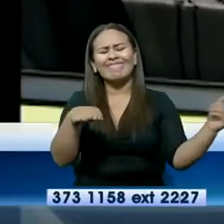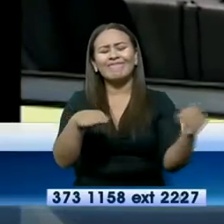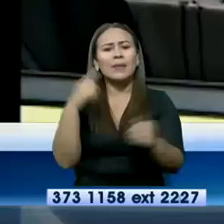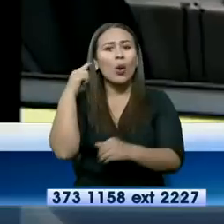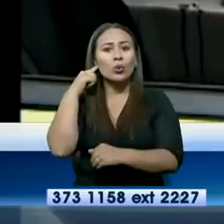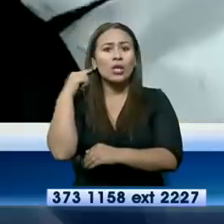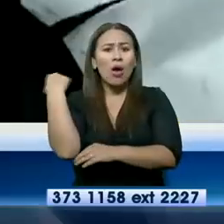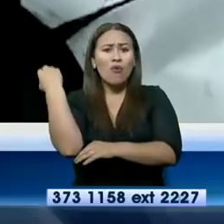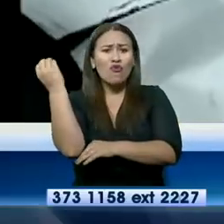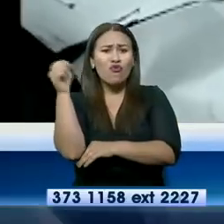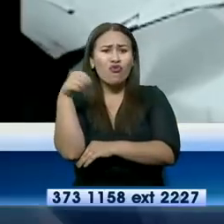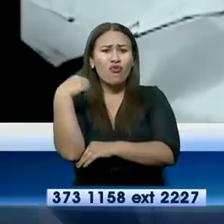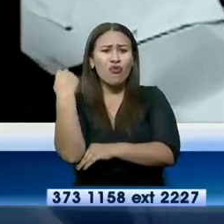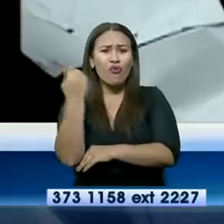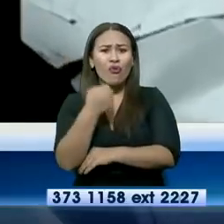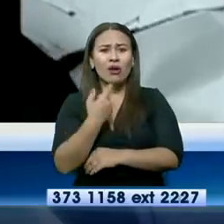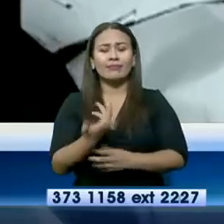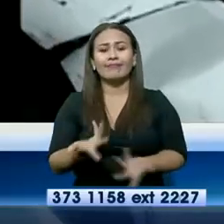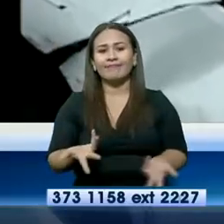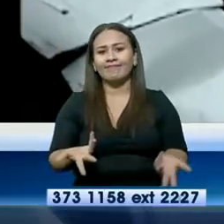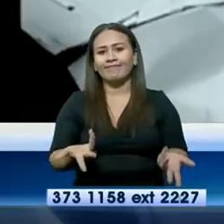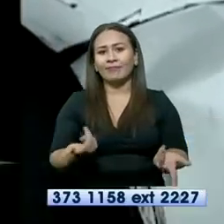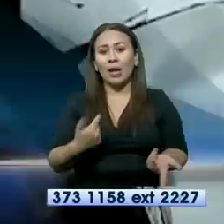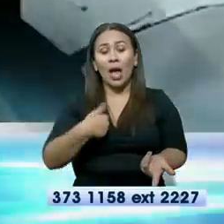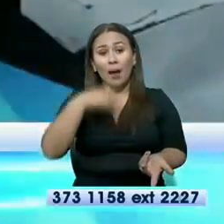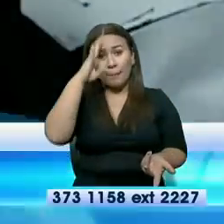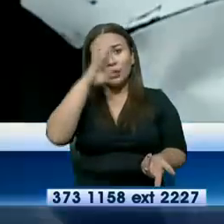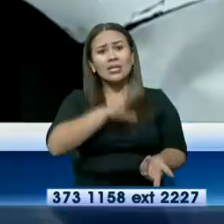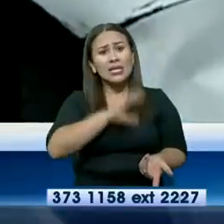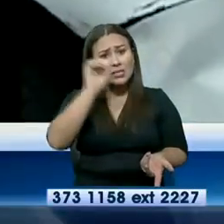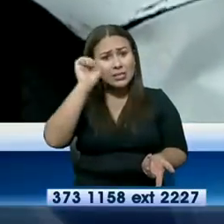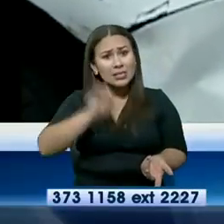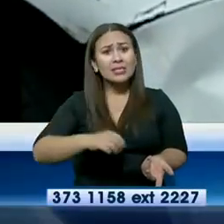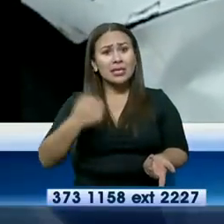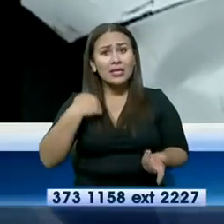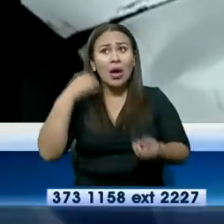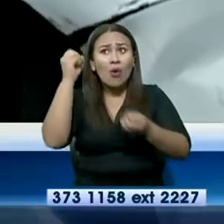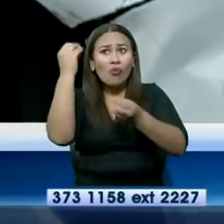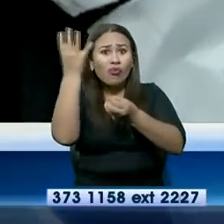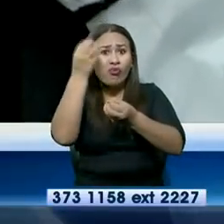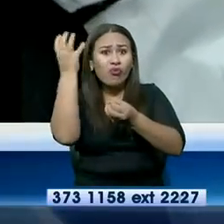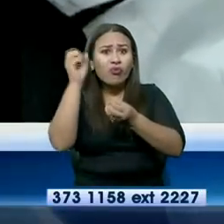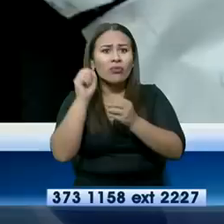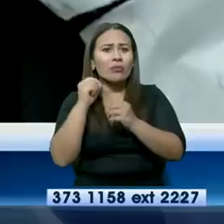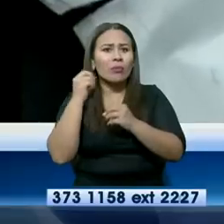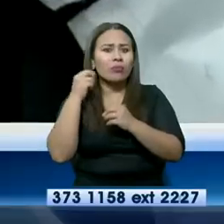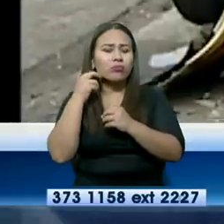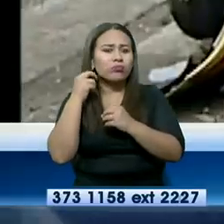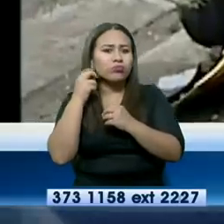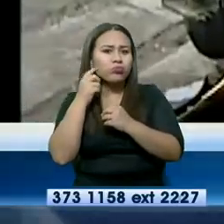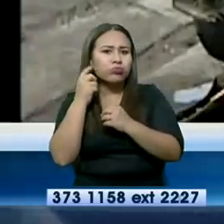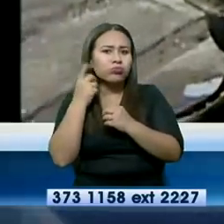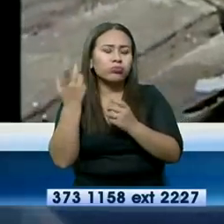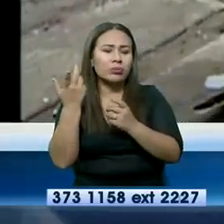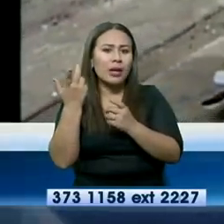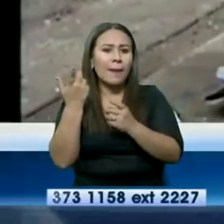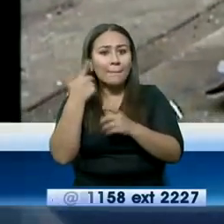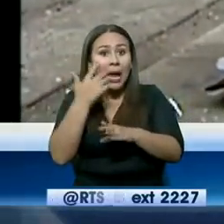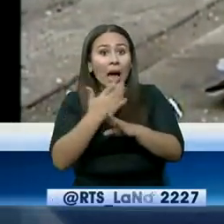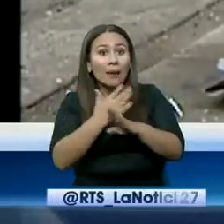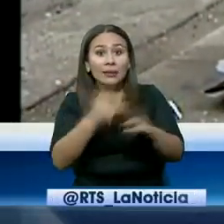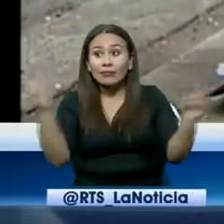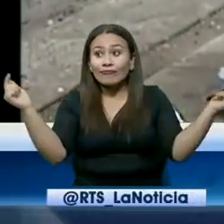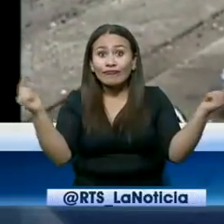y sirenas. Los uniformados defienden que sí llevaban la sirena y las balizas encendidas para advertir que